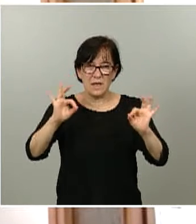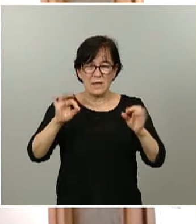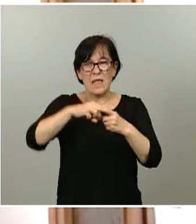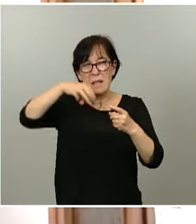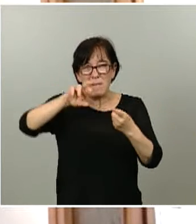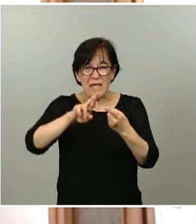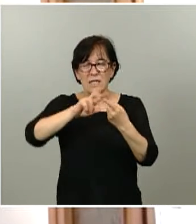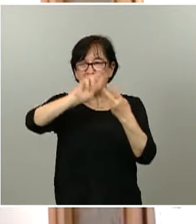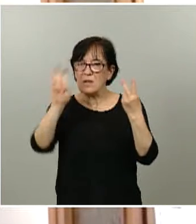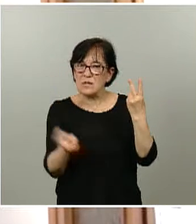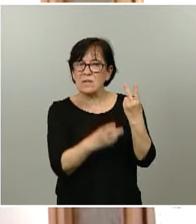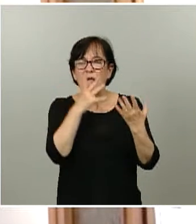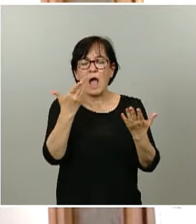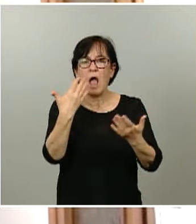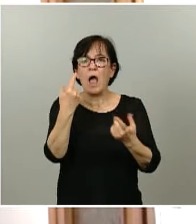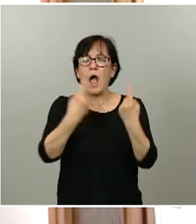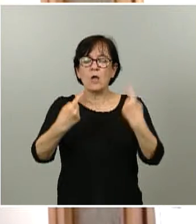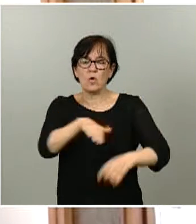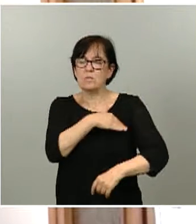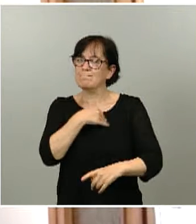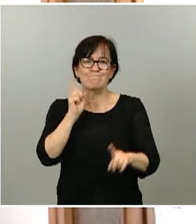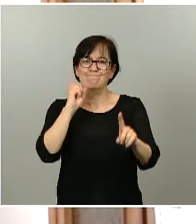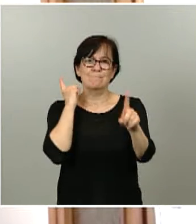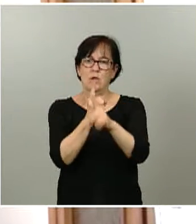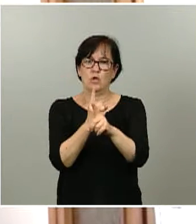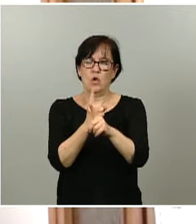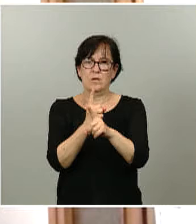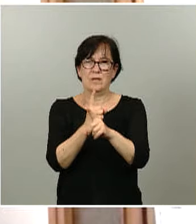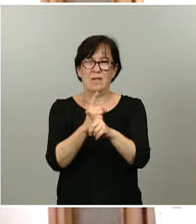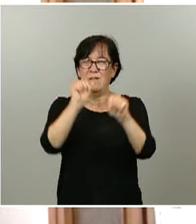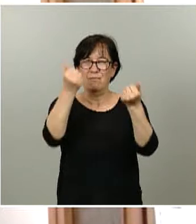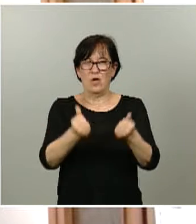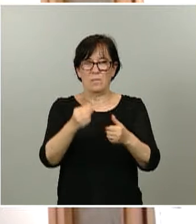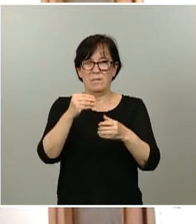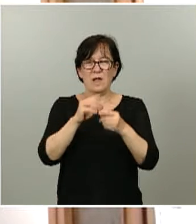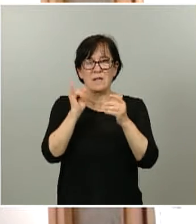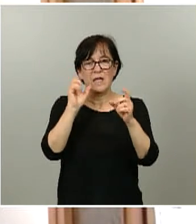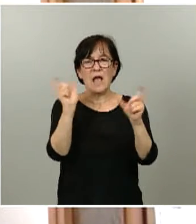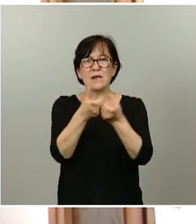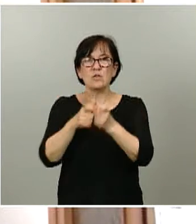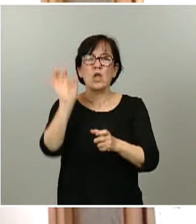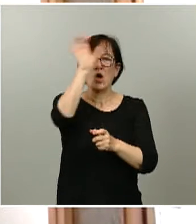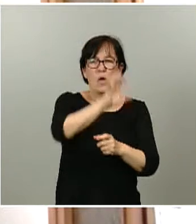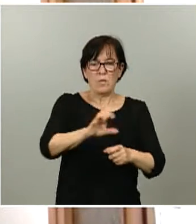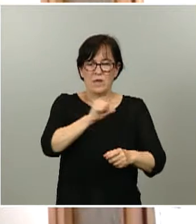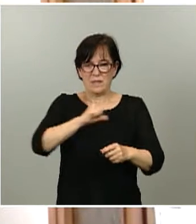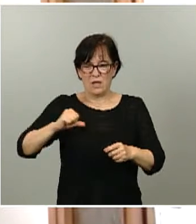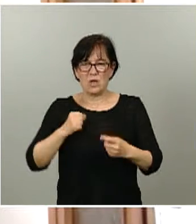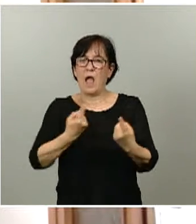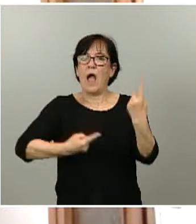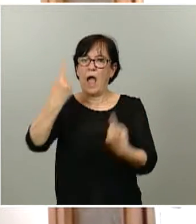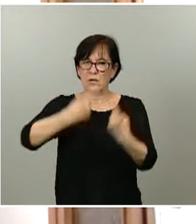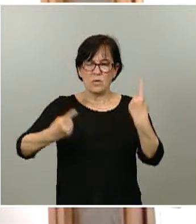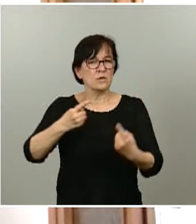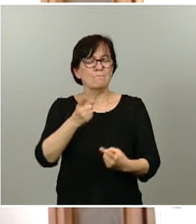Algunos estudiantes se manifiestan en contra de este modelo, tienen una reunión con las comunidades autónomas esta tarde, algunas de ellas también prefieren optar